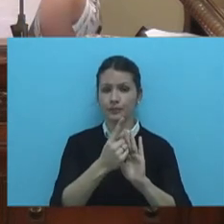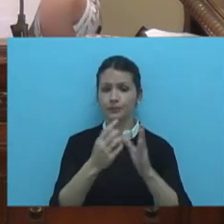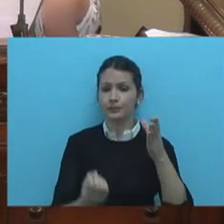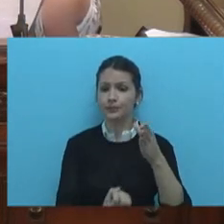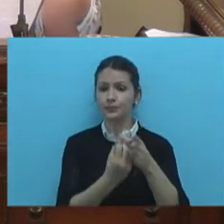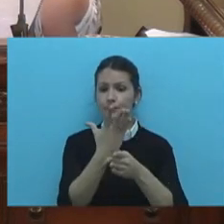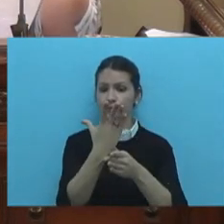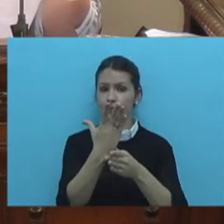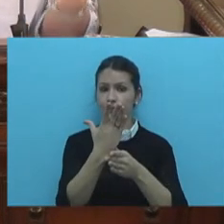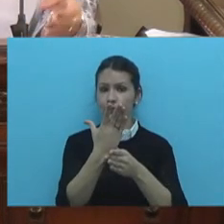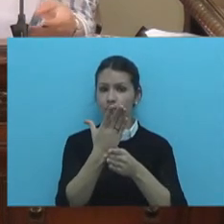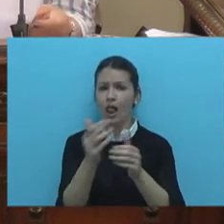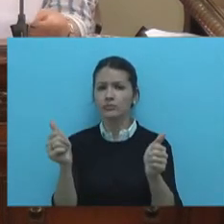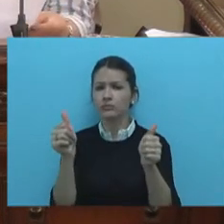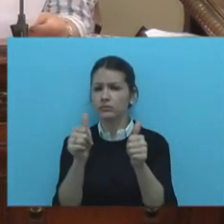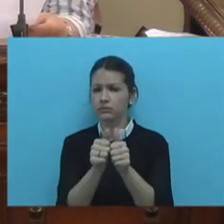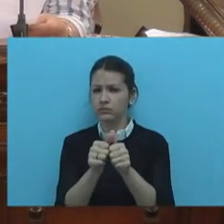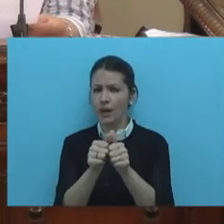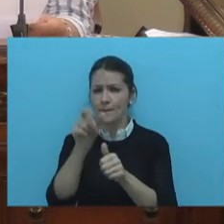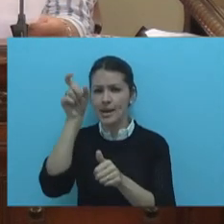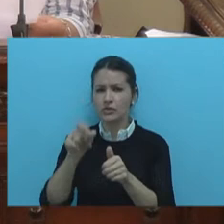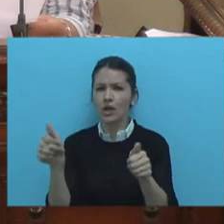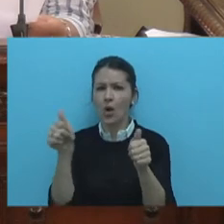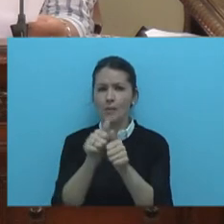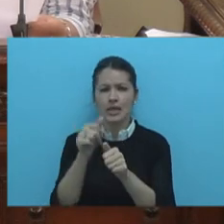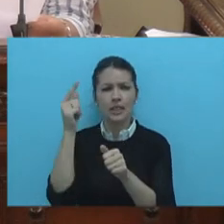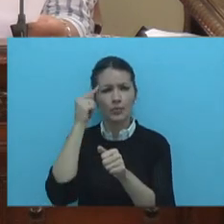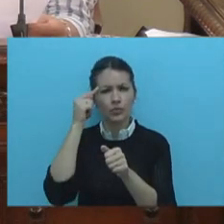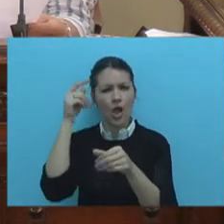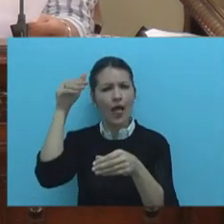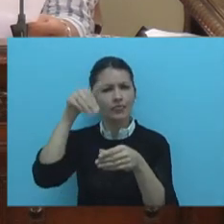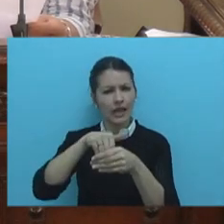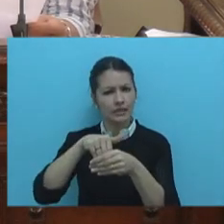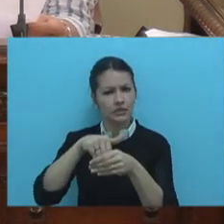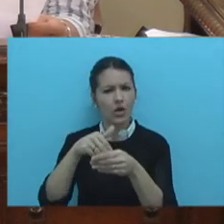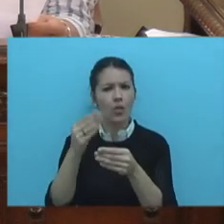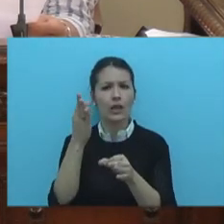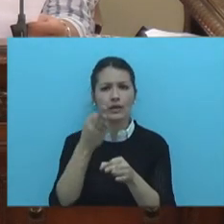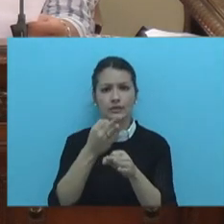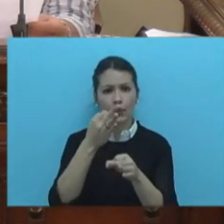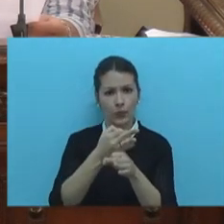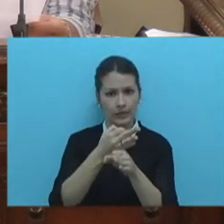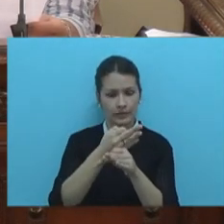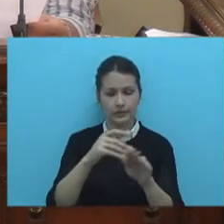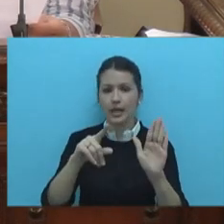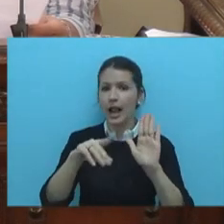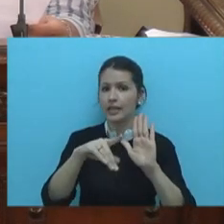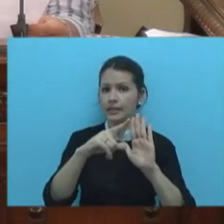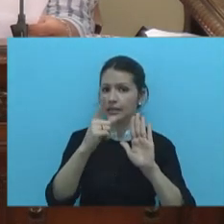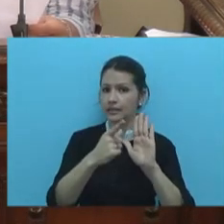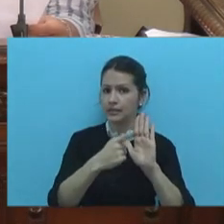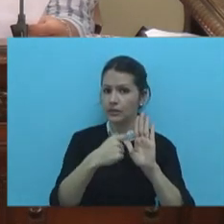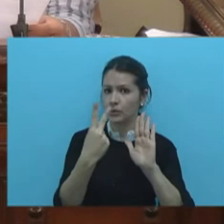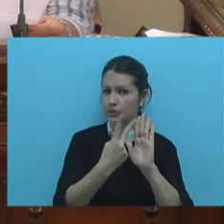Creación del rol del acompañante emocional dentro de las instituciones escolares. Artículo segundo. Incorporar